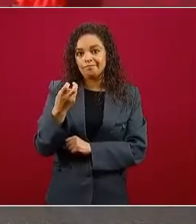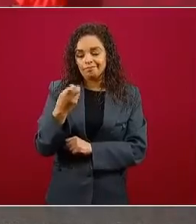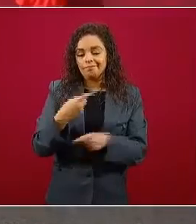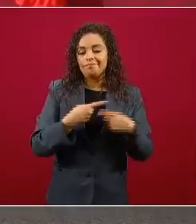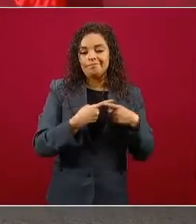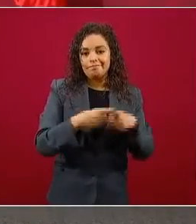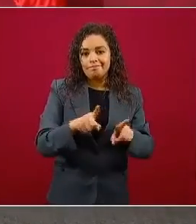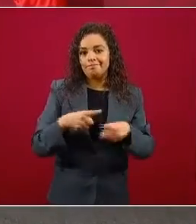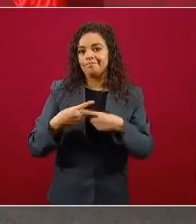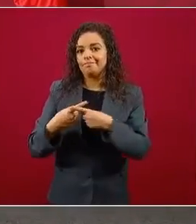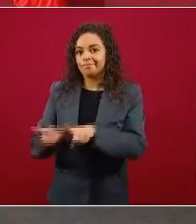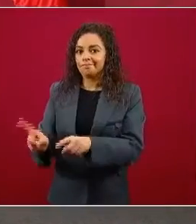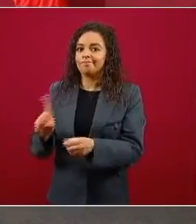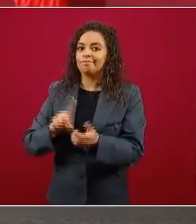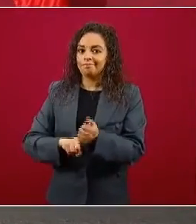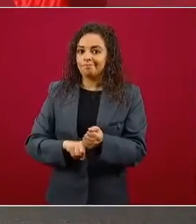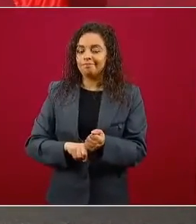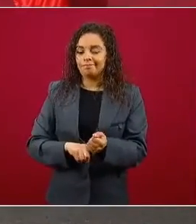Por